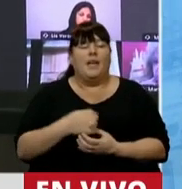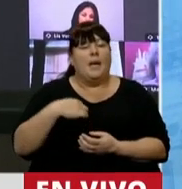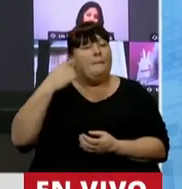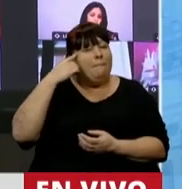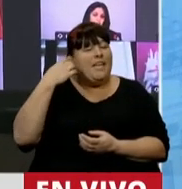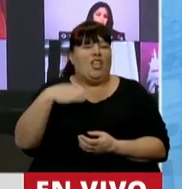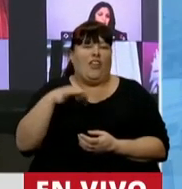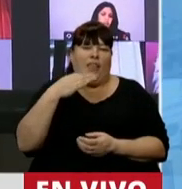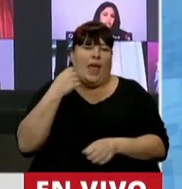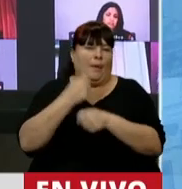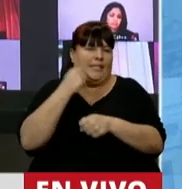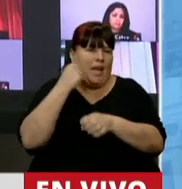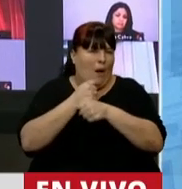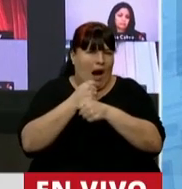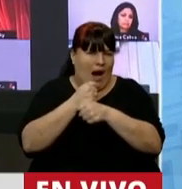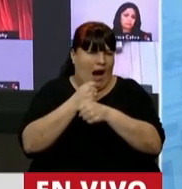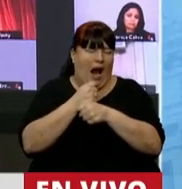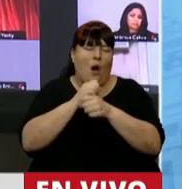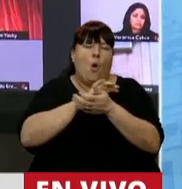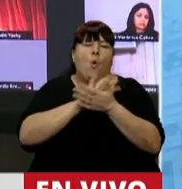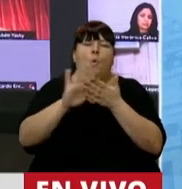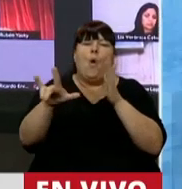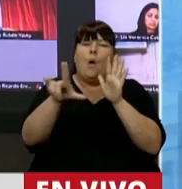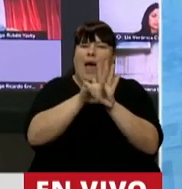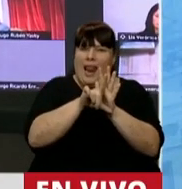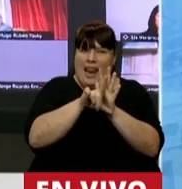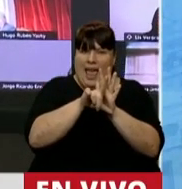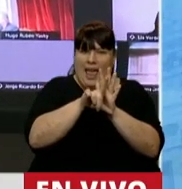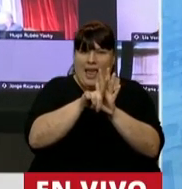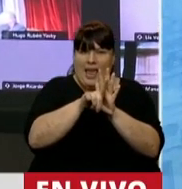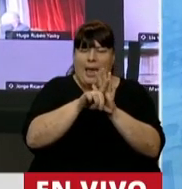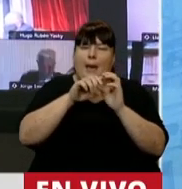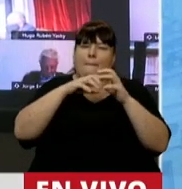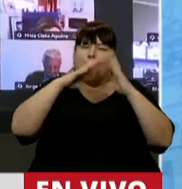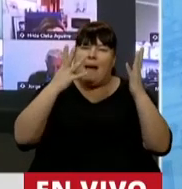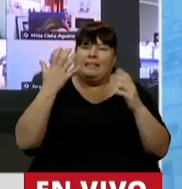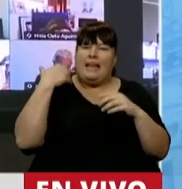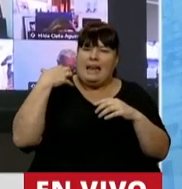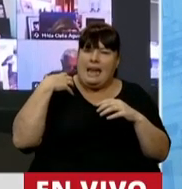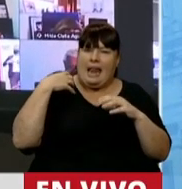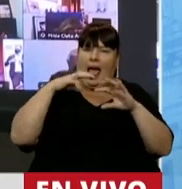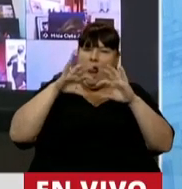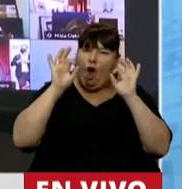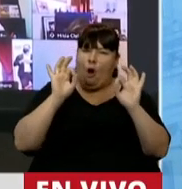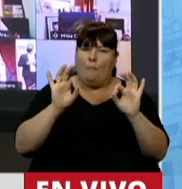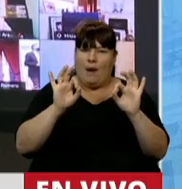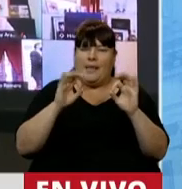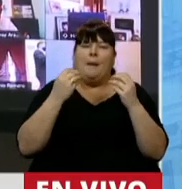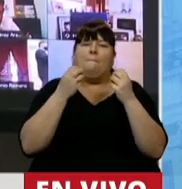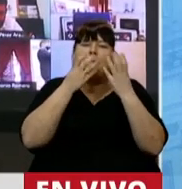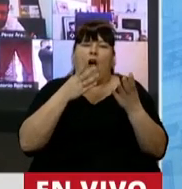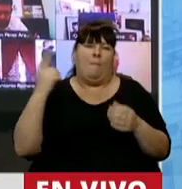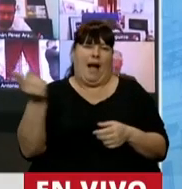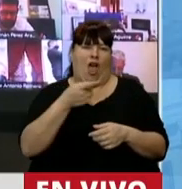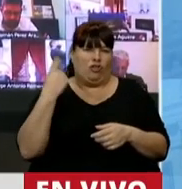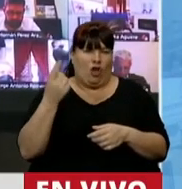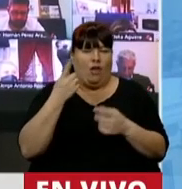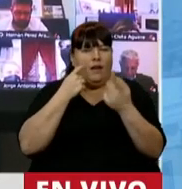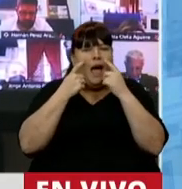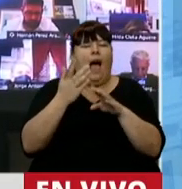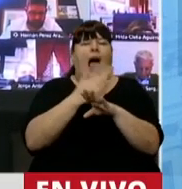que tendremos que trabajar en una nueva ley mucho más grande, más amplia, en pos de todo,